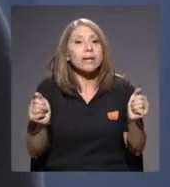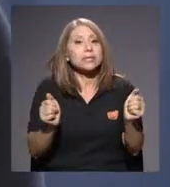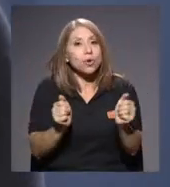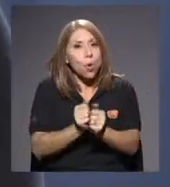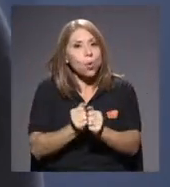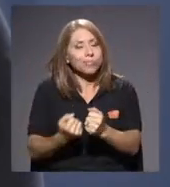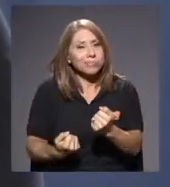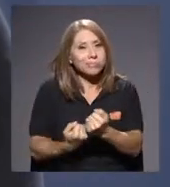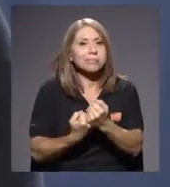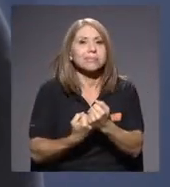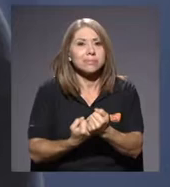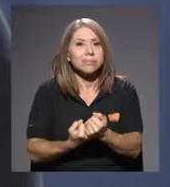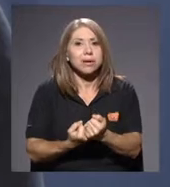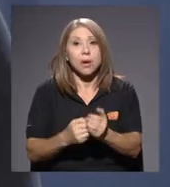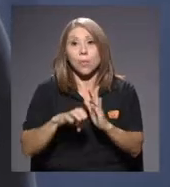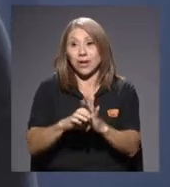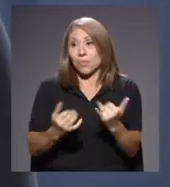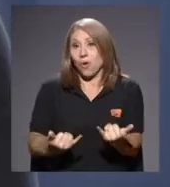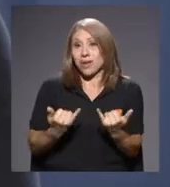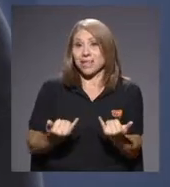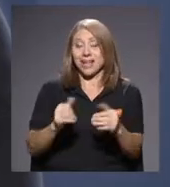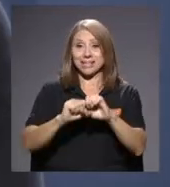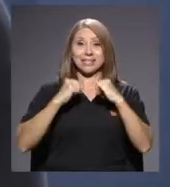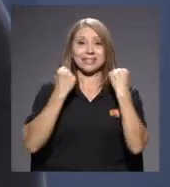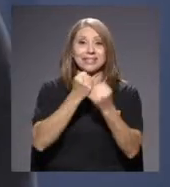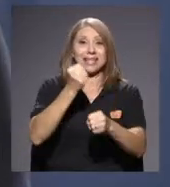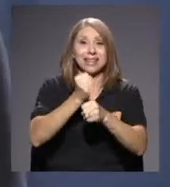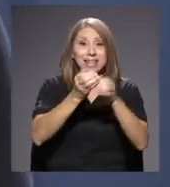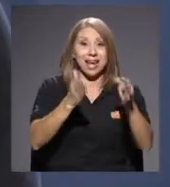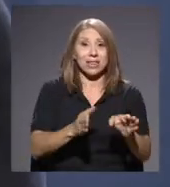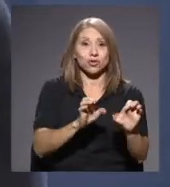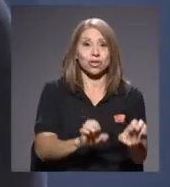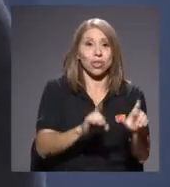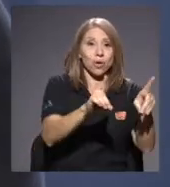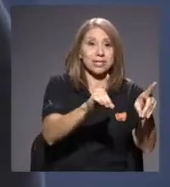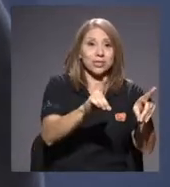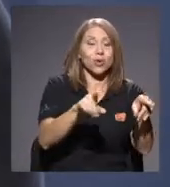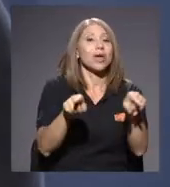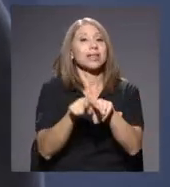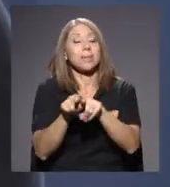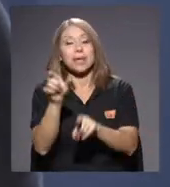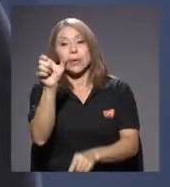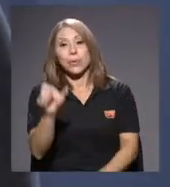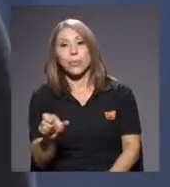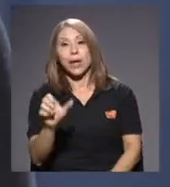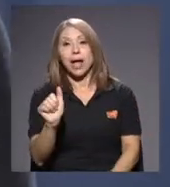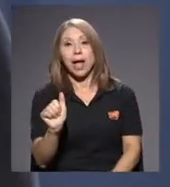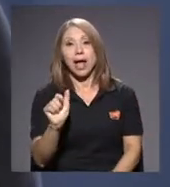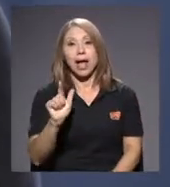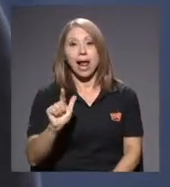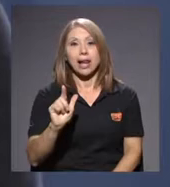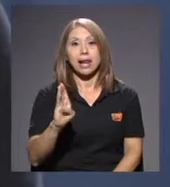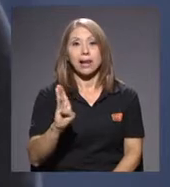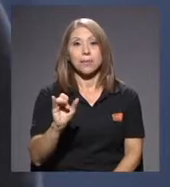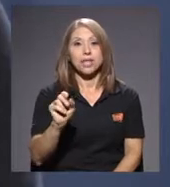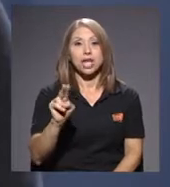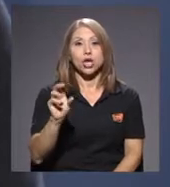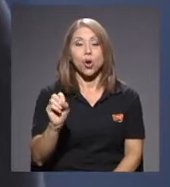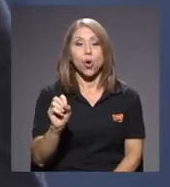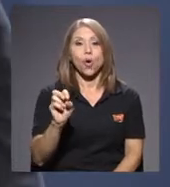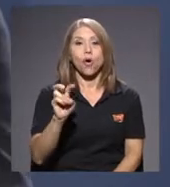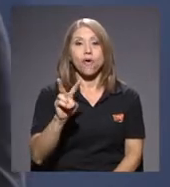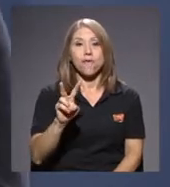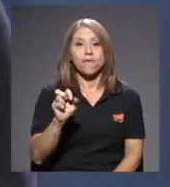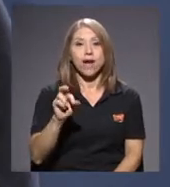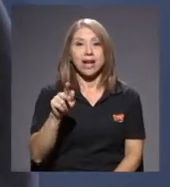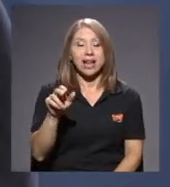estas alturas los sindicatos de educación y también don Albino Vargas tampoco nos ha dado una entrevista. Yo entiendo de que